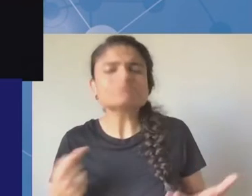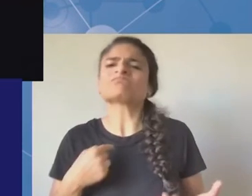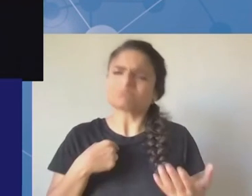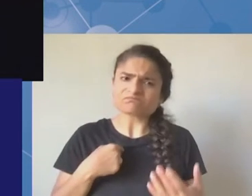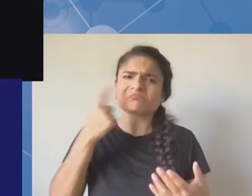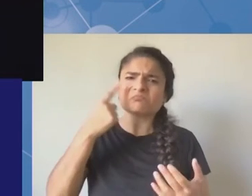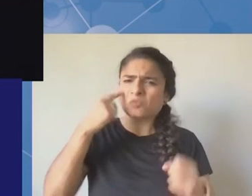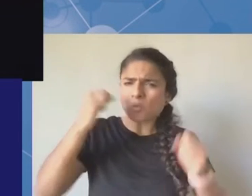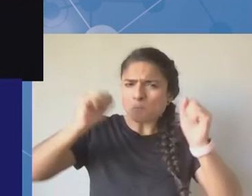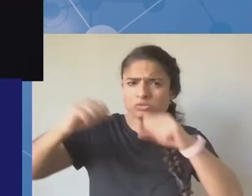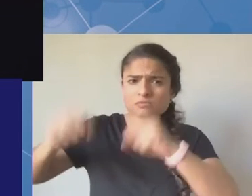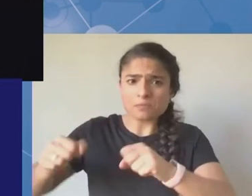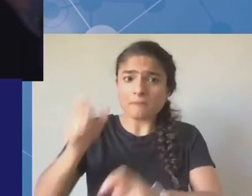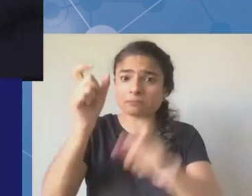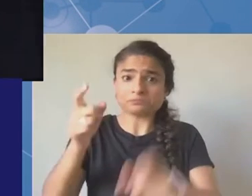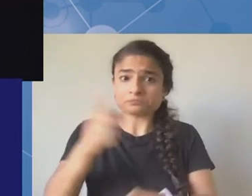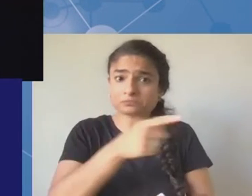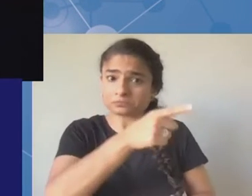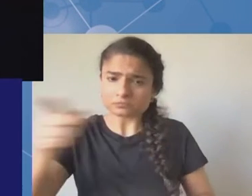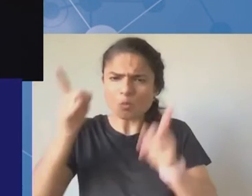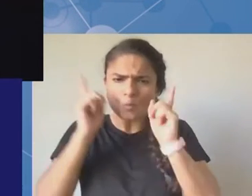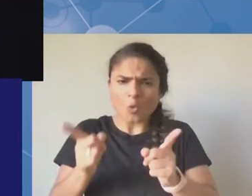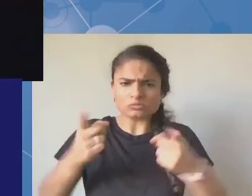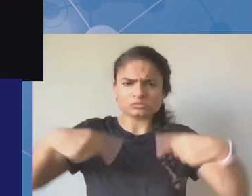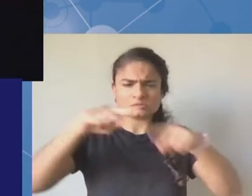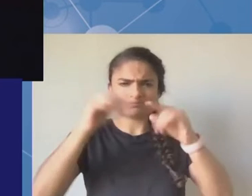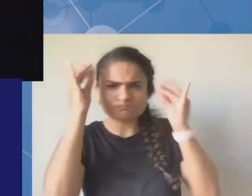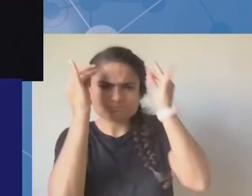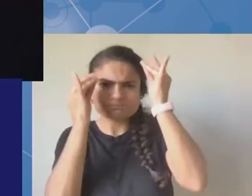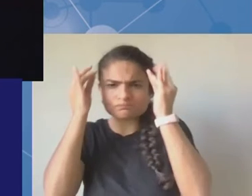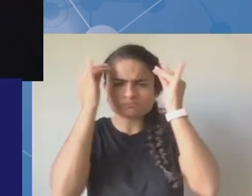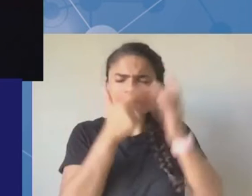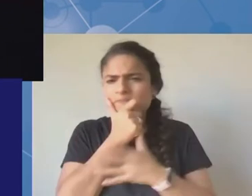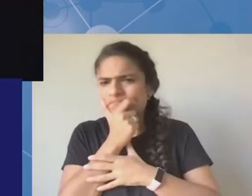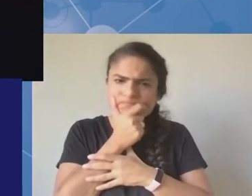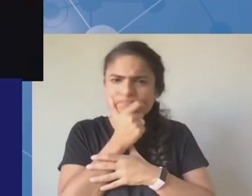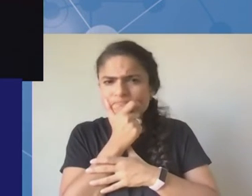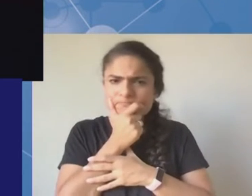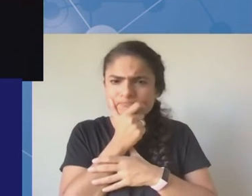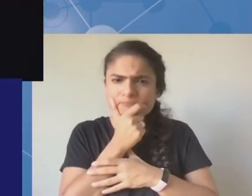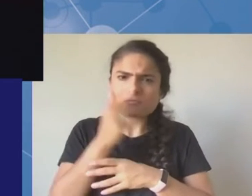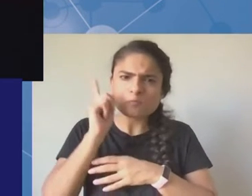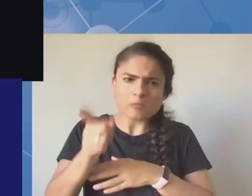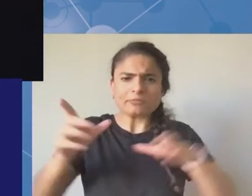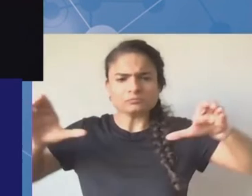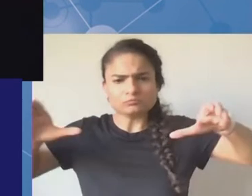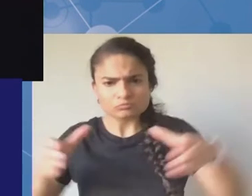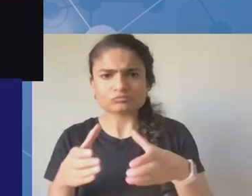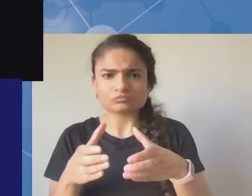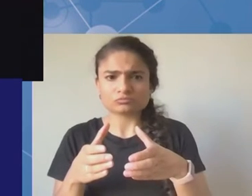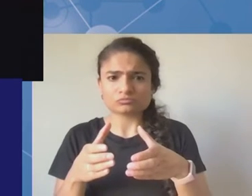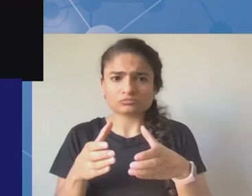relacionados con la participación personal presencial en esta cumbre. En cuanto a las futuras ediciones